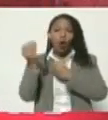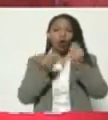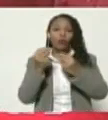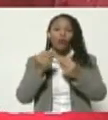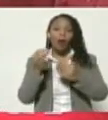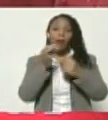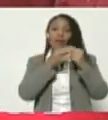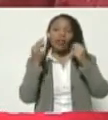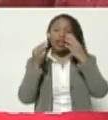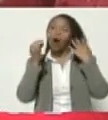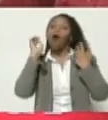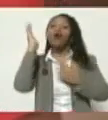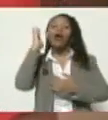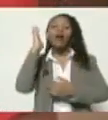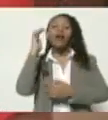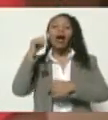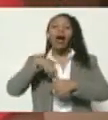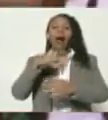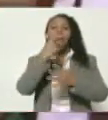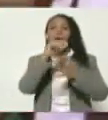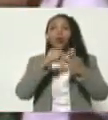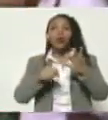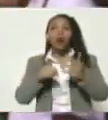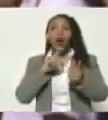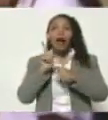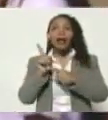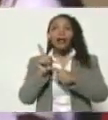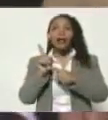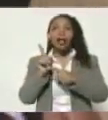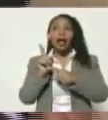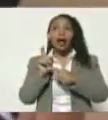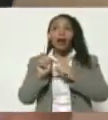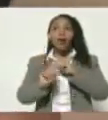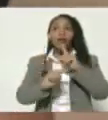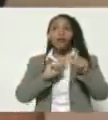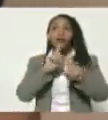extraordinaria jornada, ha calificado justamente esta consulta interna.